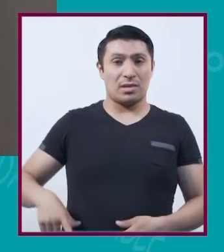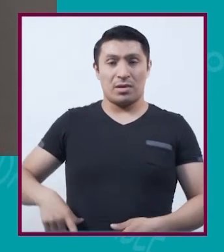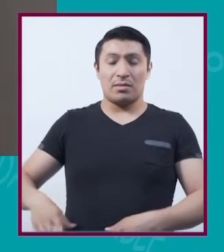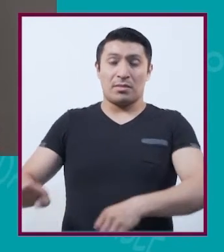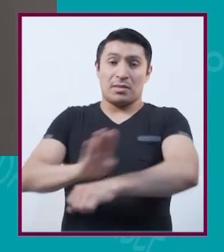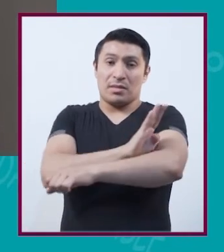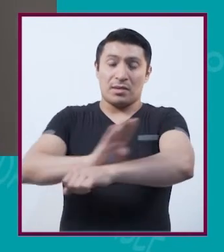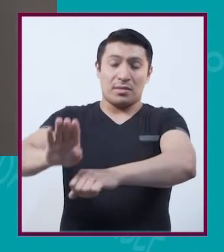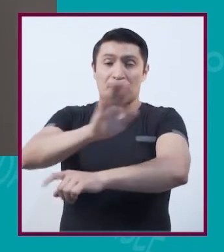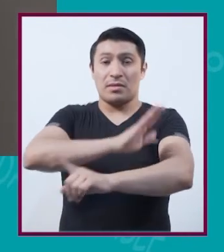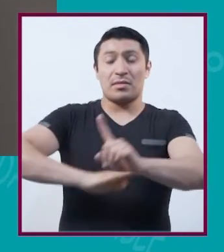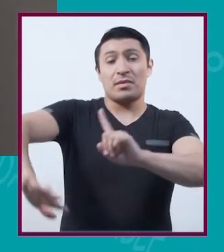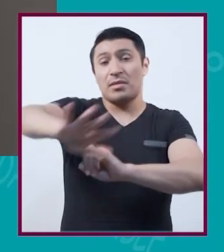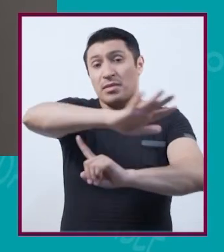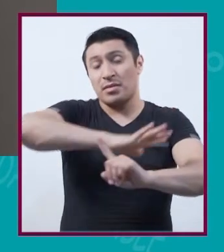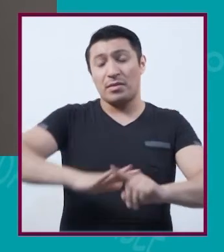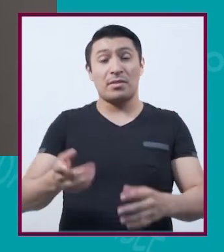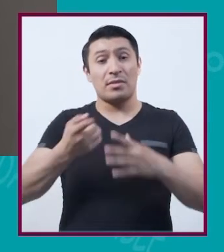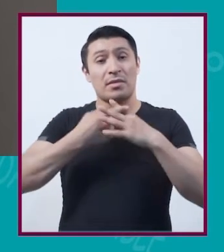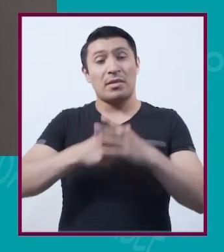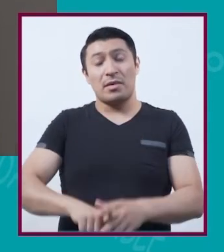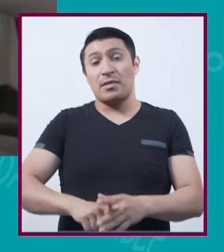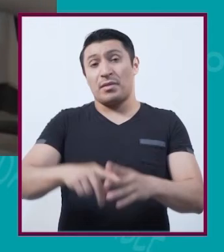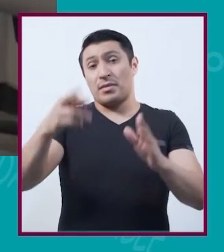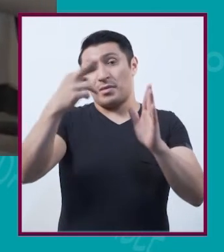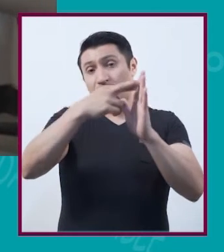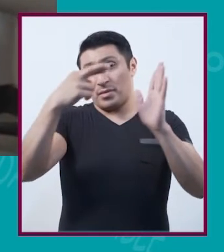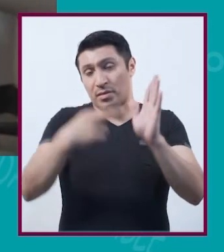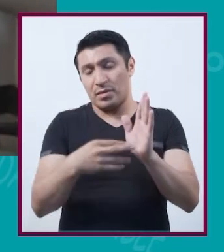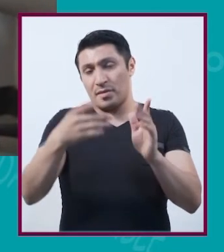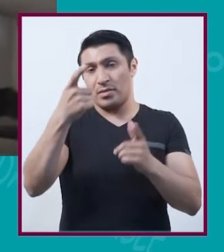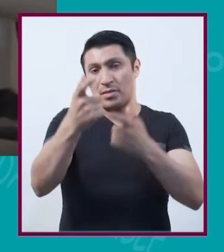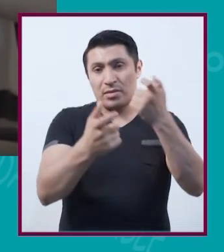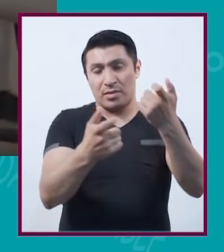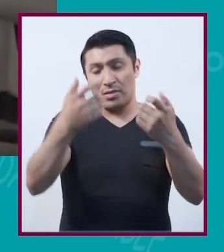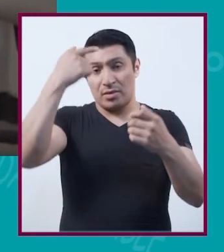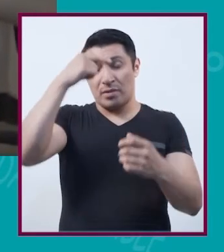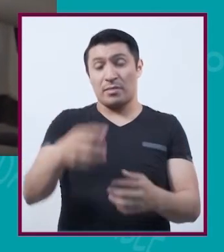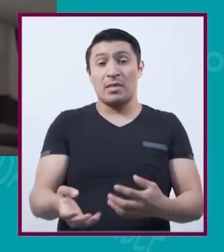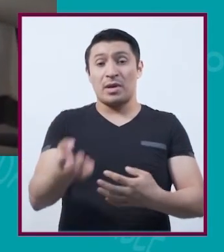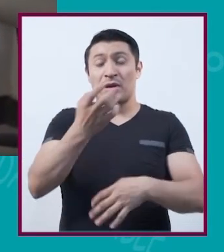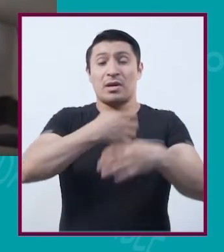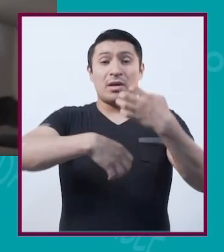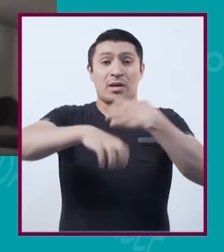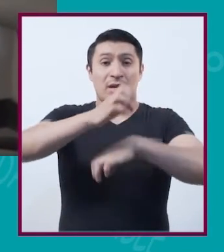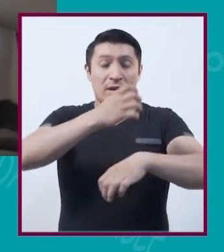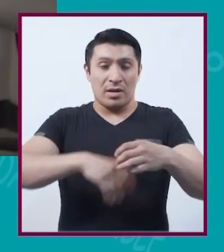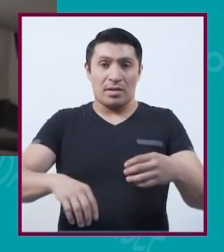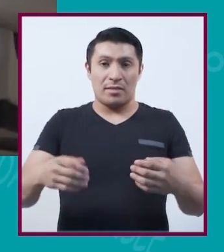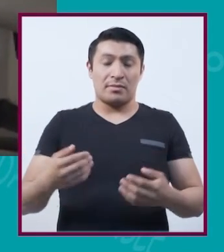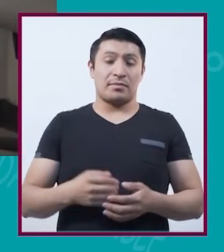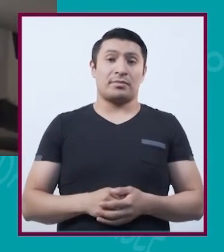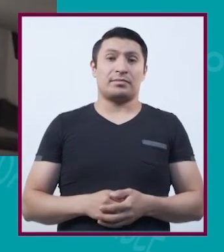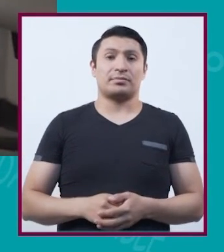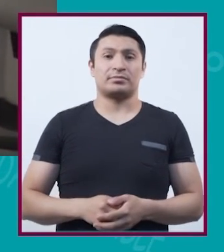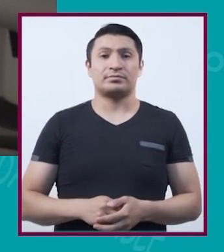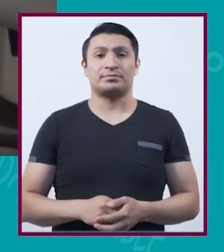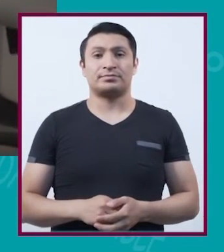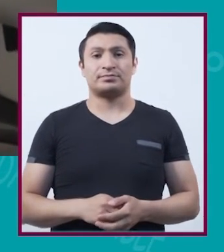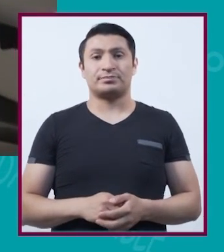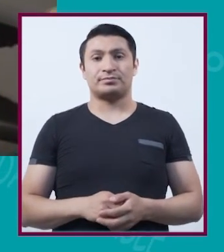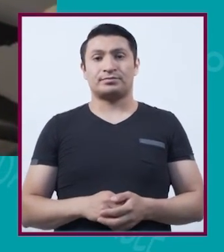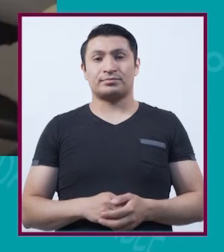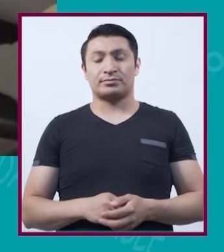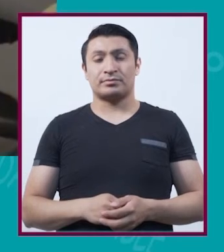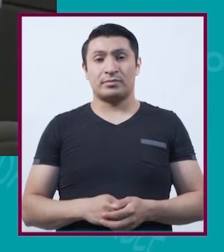1982, prevaleció la idea de un Estado benefactor que dio origen a medidas fiscales orientadas a la industrialización